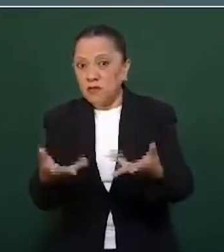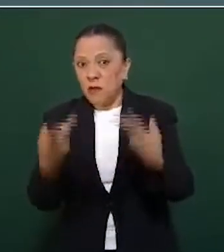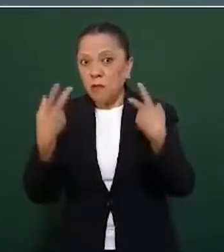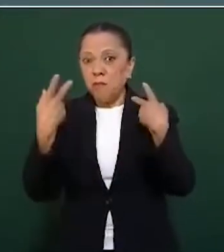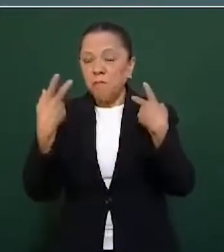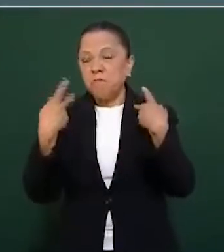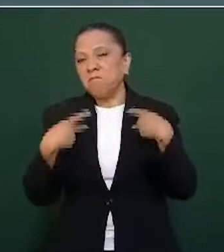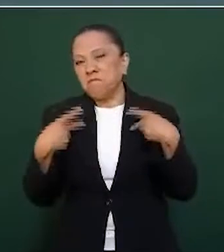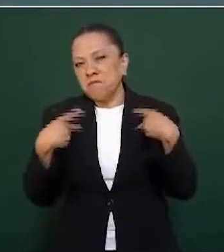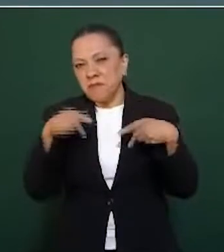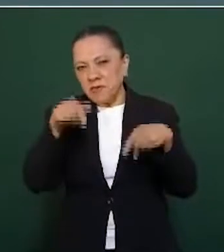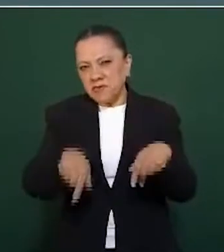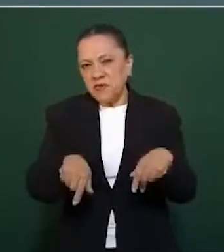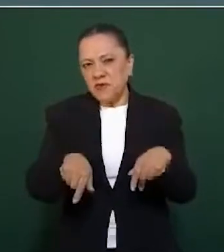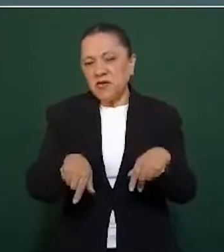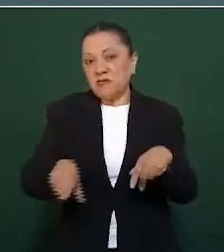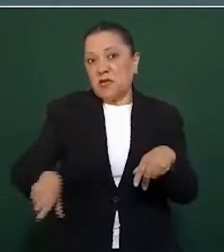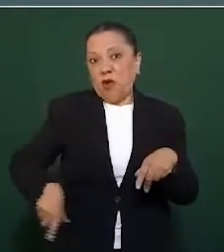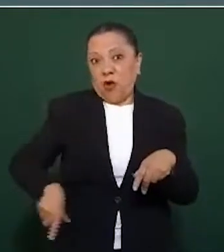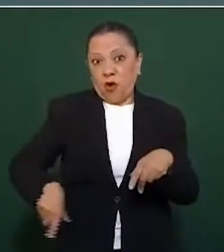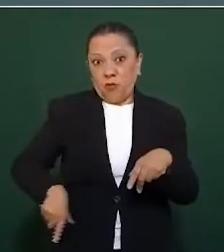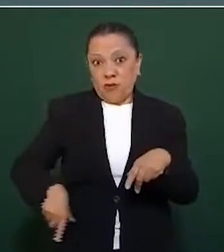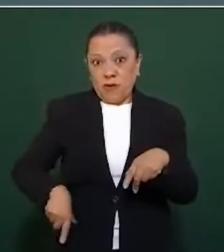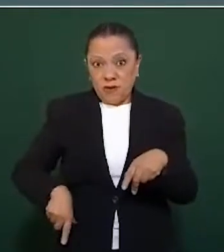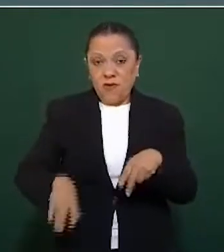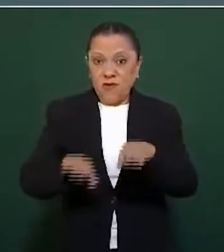funcionarios públicos